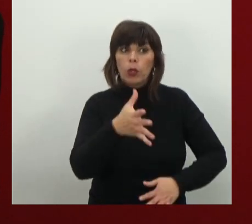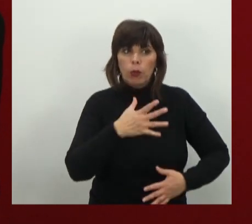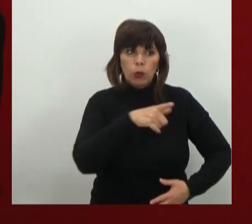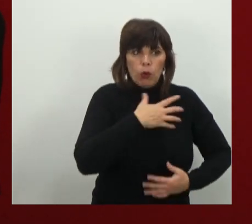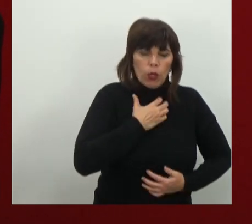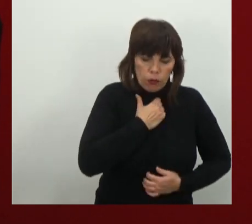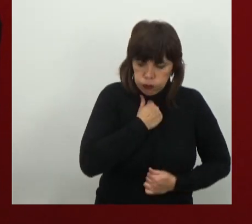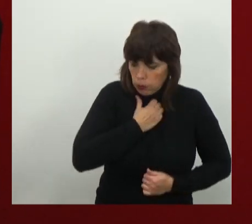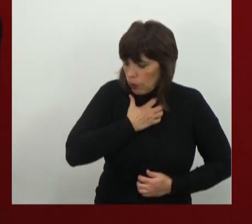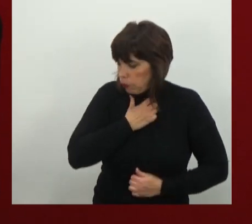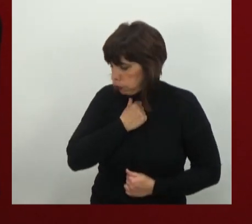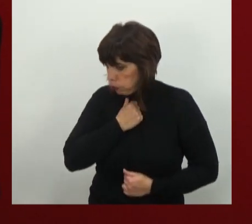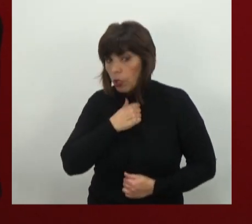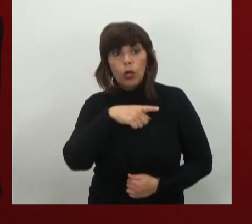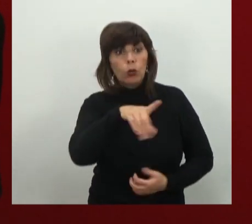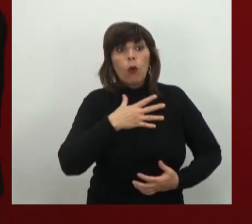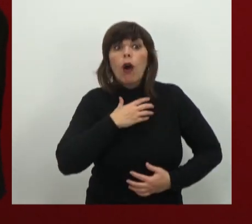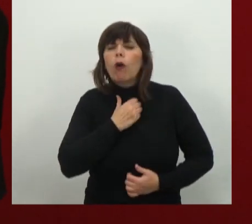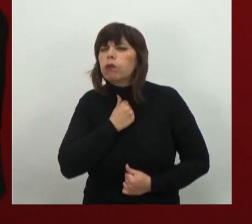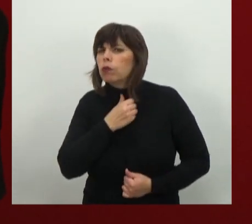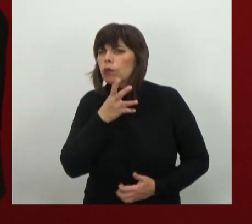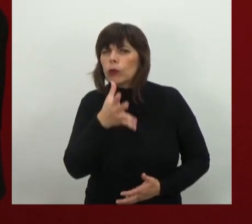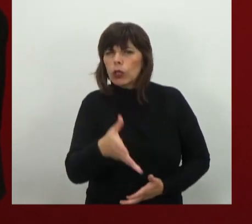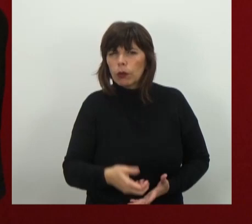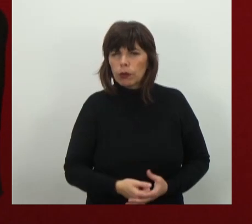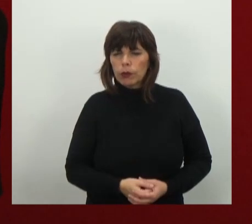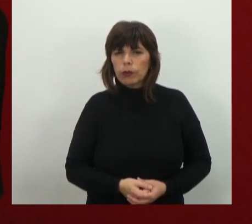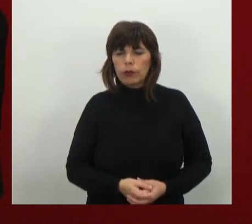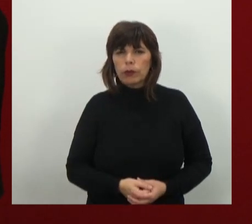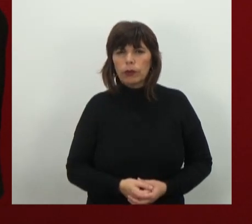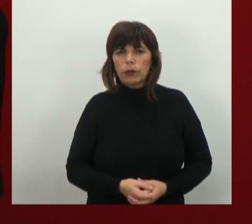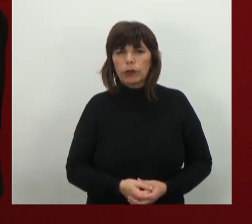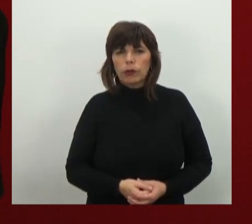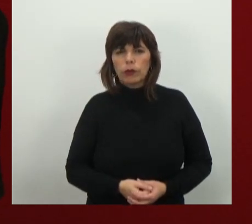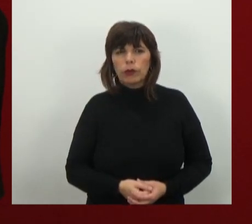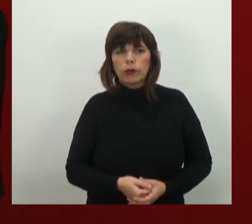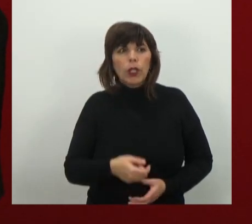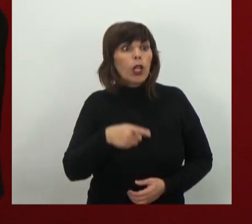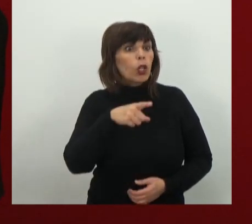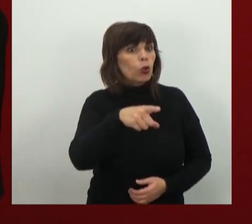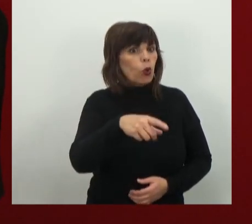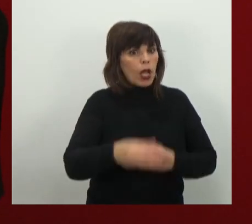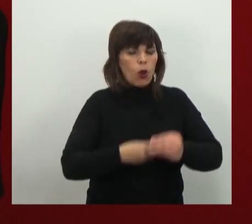¿Sabes cómo cuando te das cuenta que estás agobiado? Cuando no tienes gozo en lo que haces.